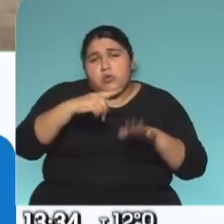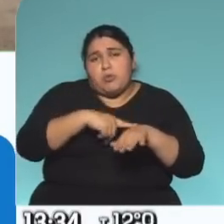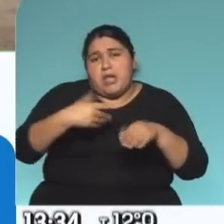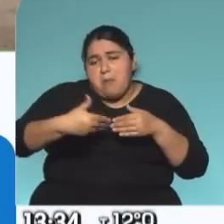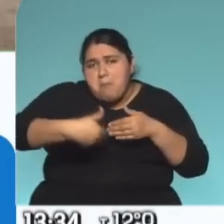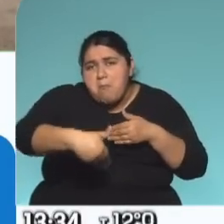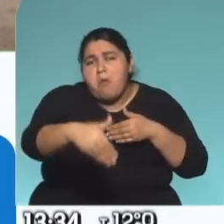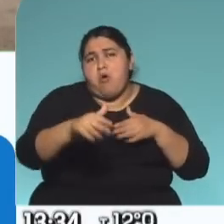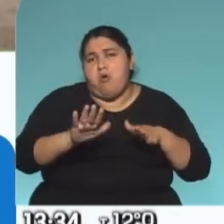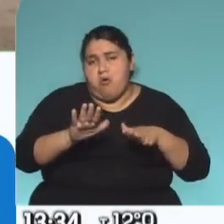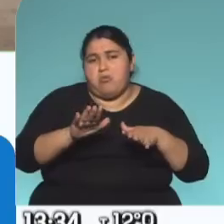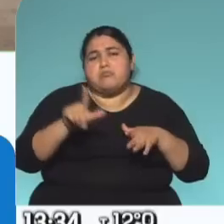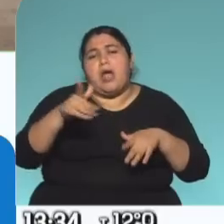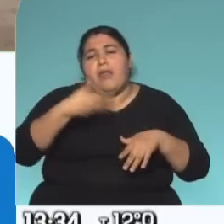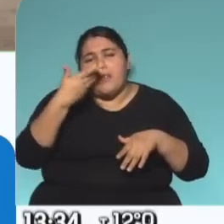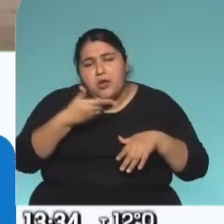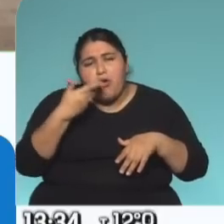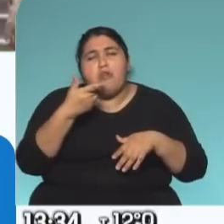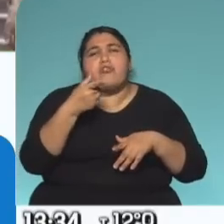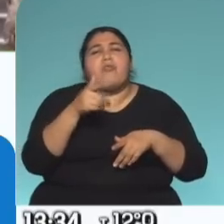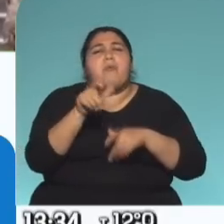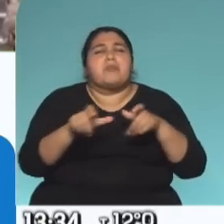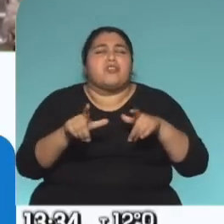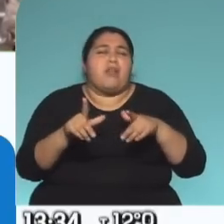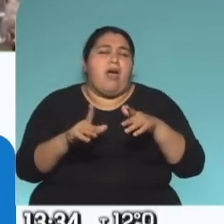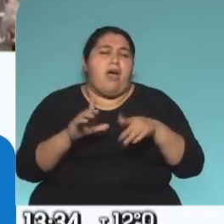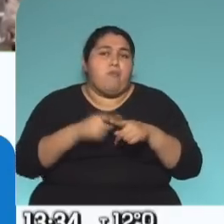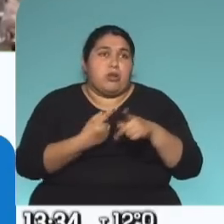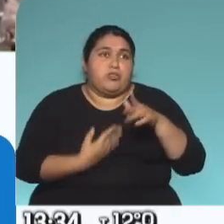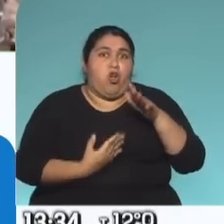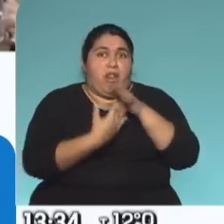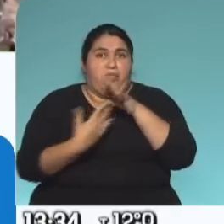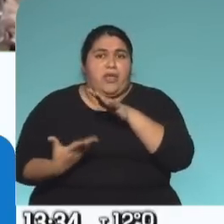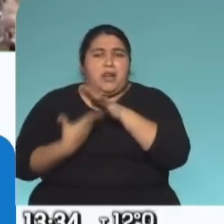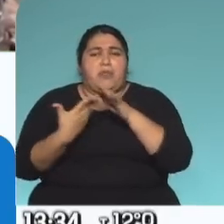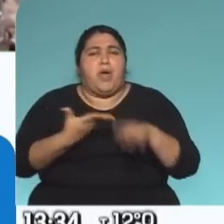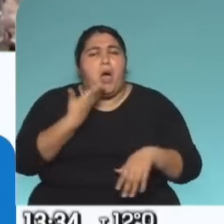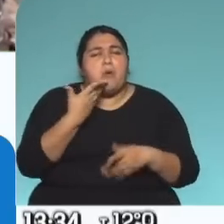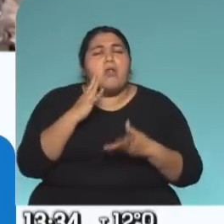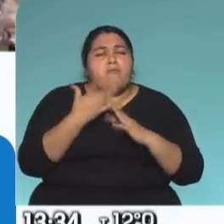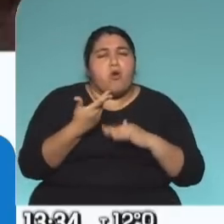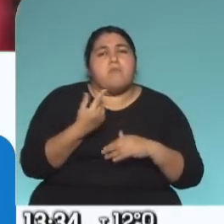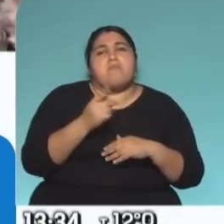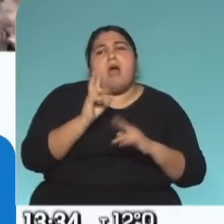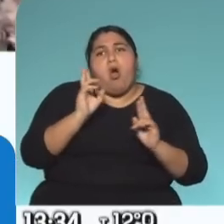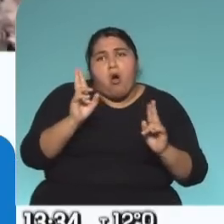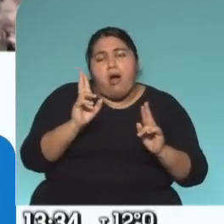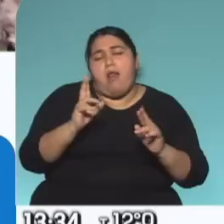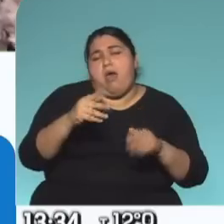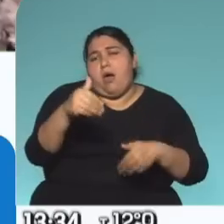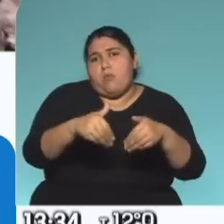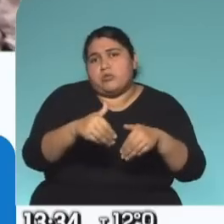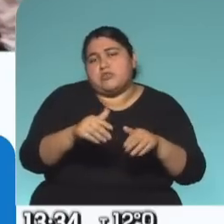electoral, pues los discursos de los líderes políticos se mitiguen y podamos asistir a las urnas sin problema